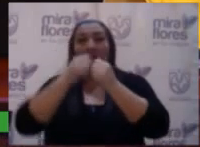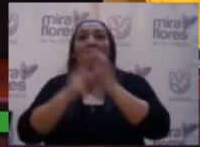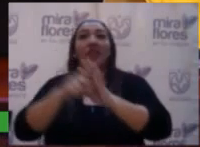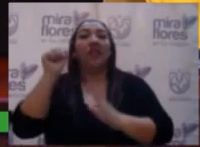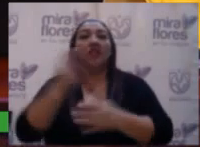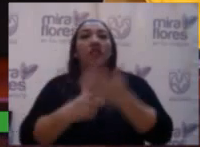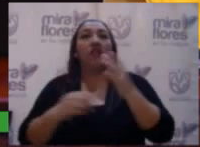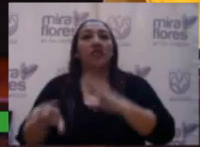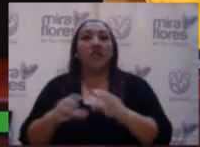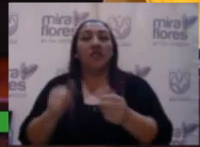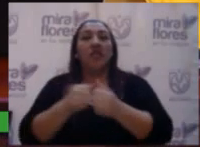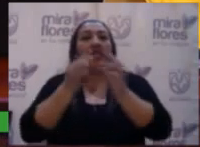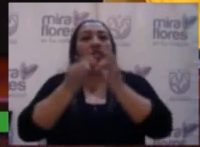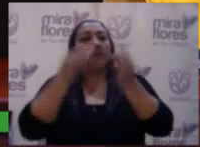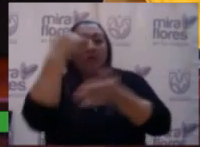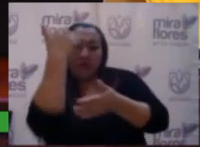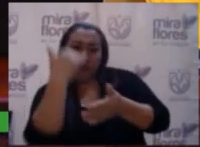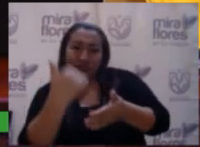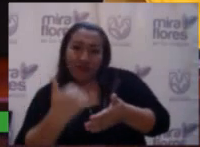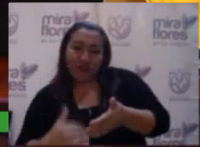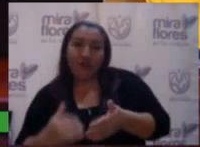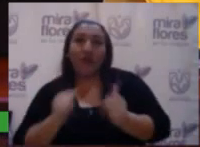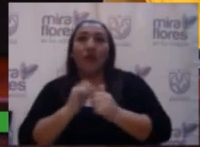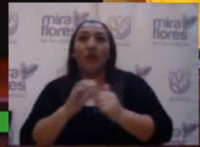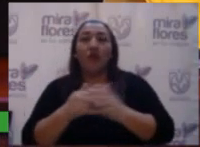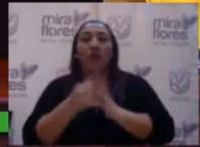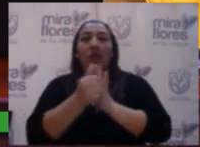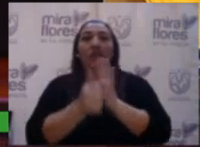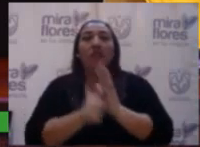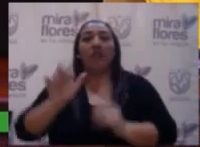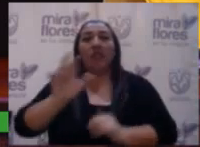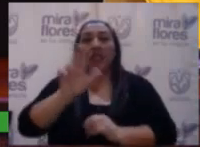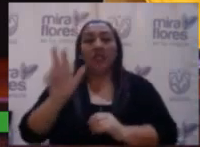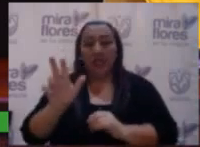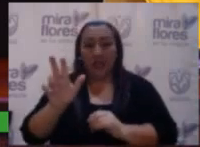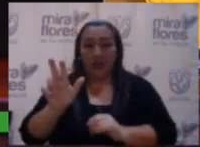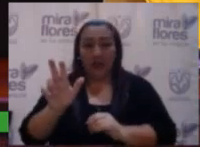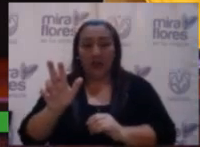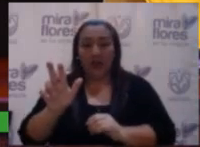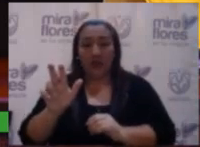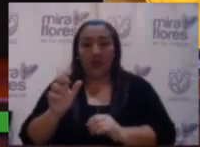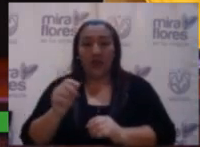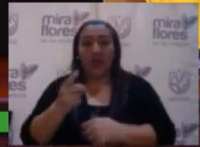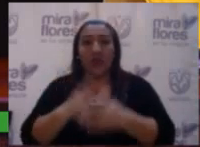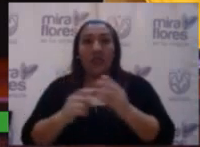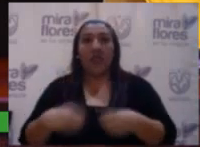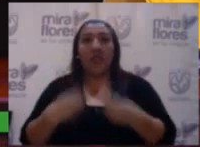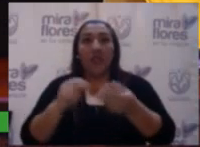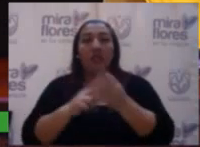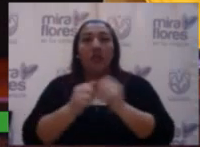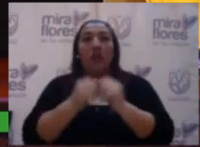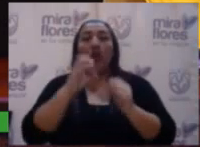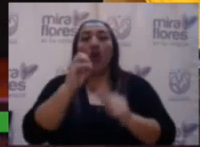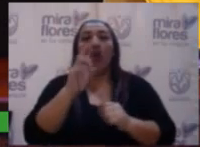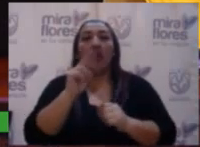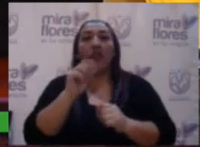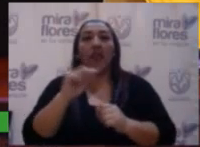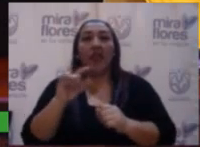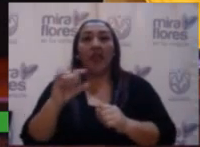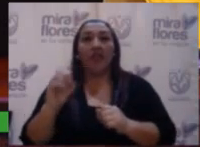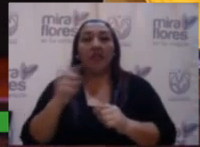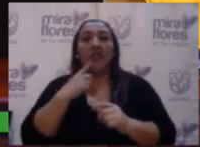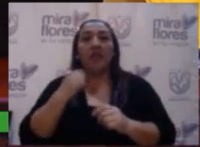administrativos que se detallan en la relación contenida en el artículo tercero de la norma invención y se deja sin efecto la ordenanza cuatro ocho